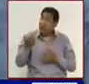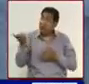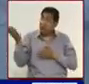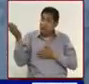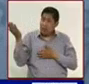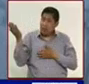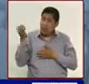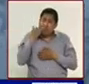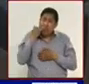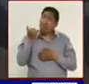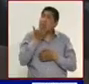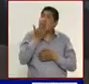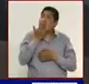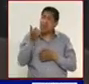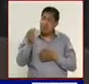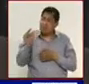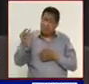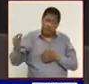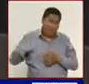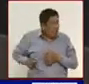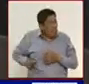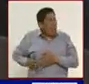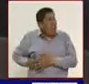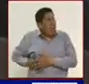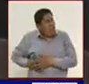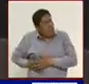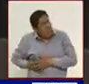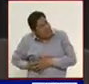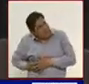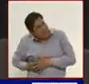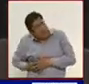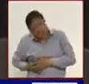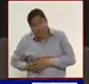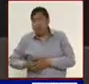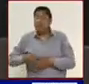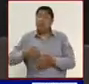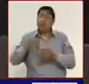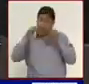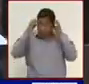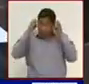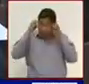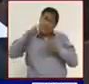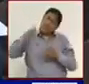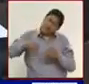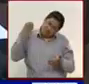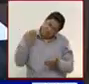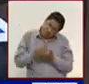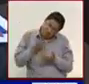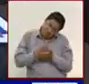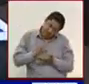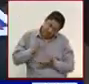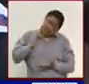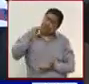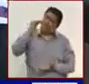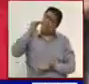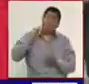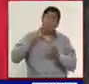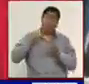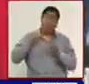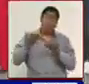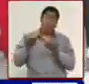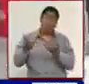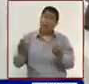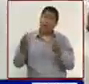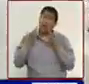los balines como que nos han golpeado. Ahí. Educación necesita mayor presupuesto, pero hasta ahora nos dan respuesta.